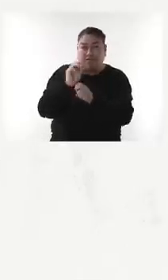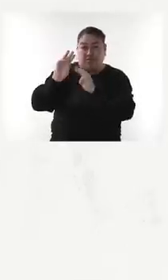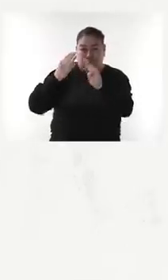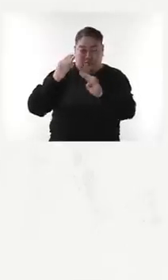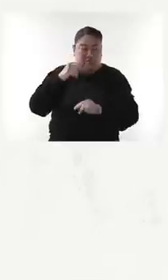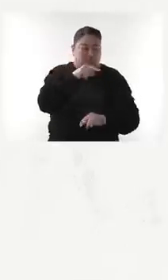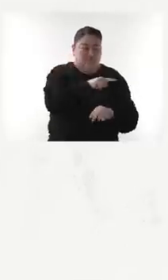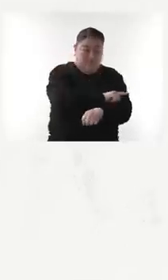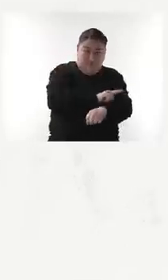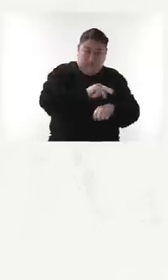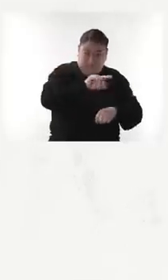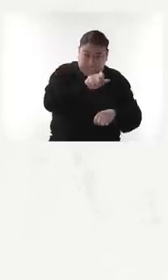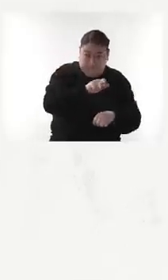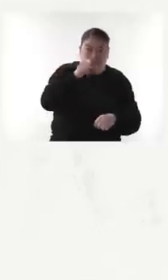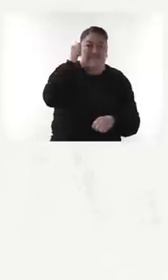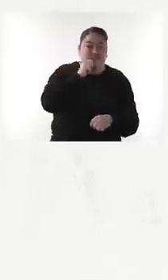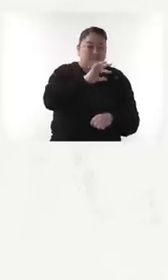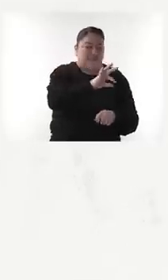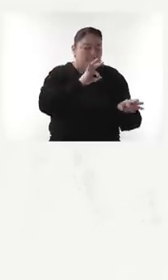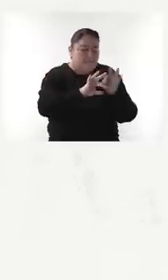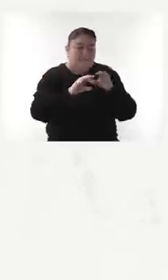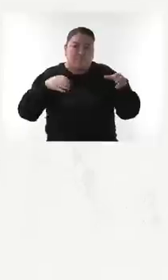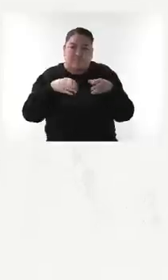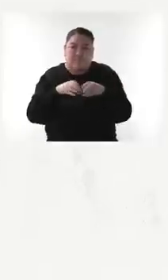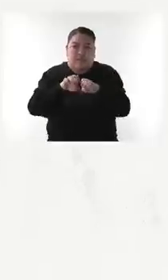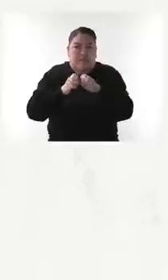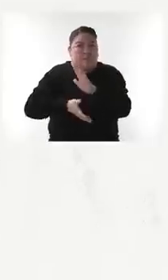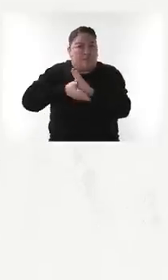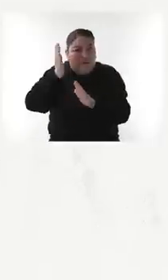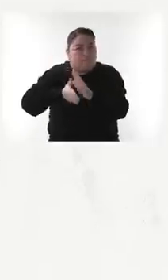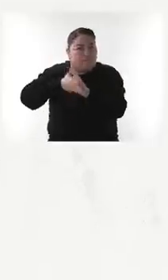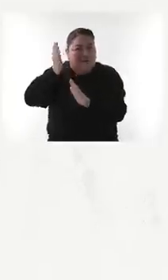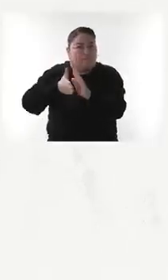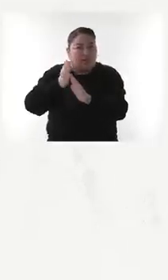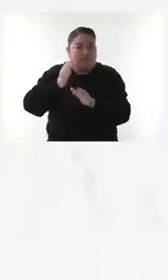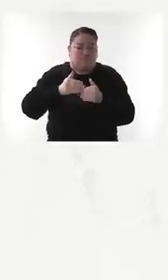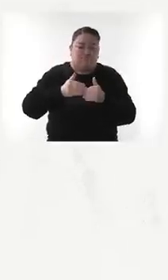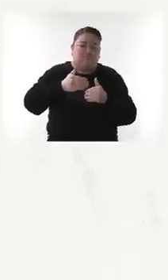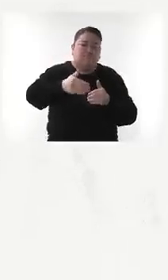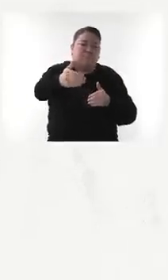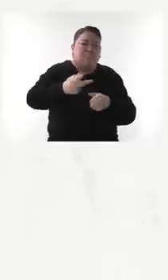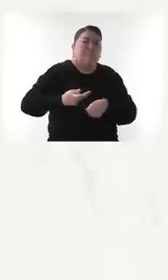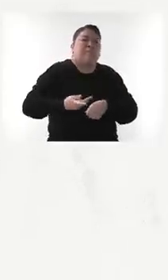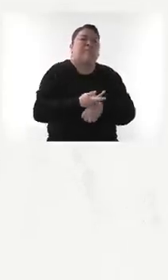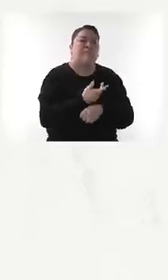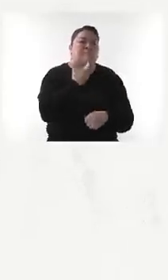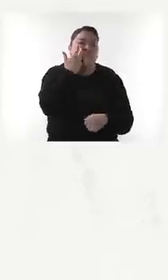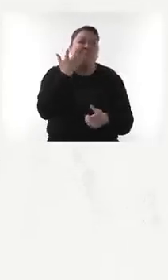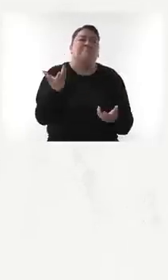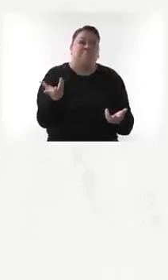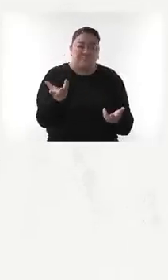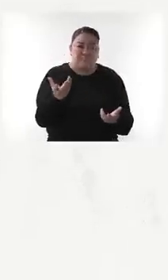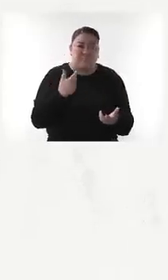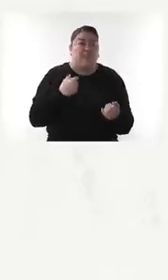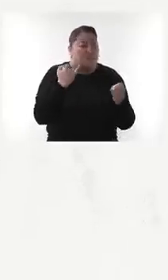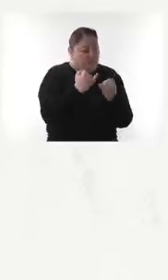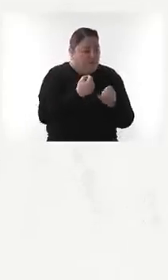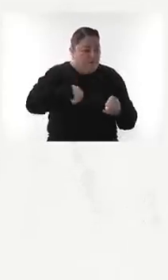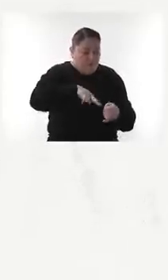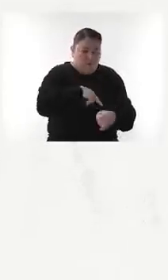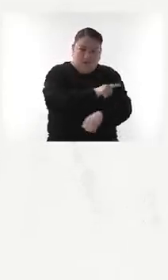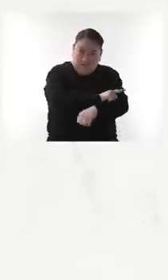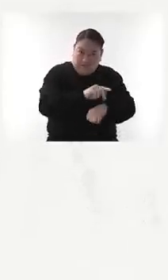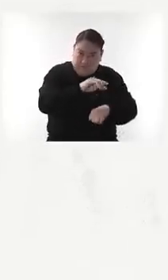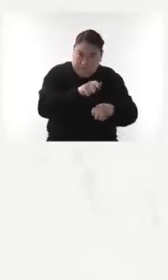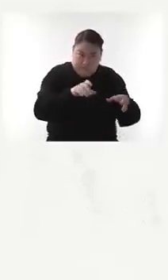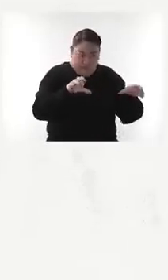en aportación de jugadores a los mundiales. ¿Qué queremos que pase o que siga pasando? Que nos sigamos acercando